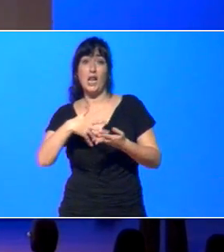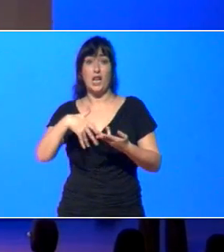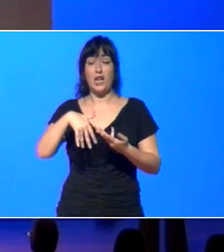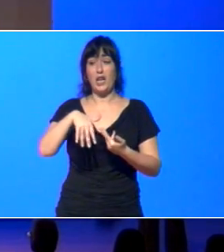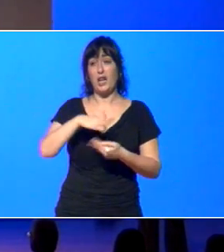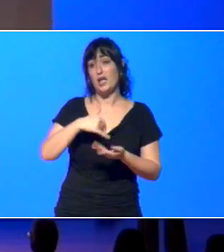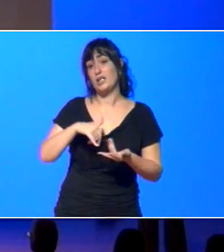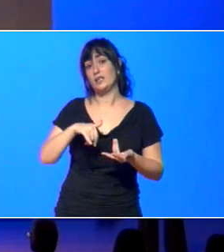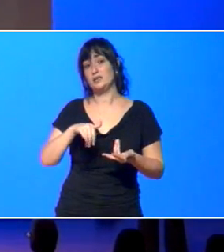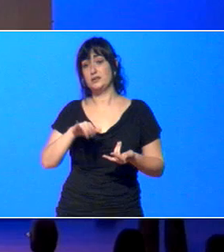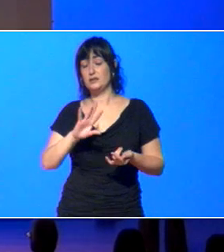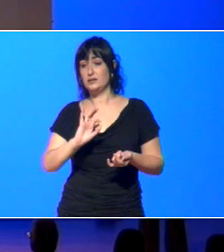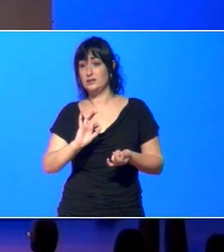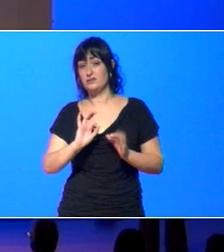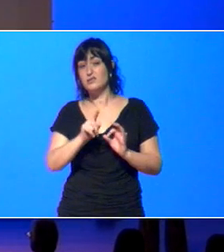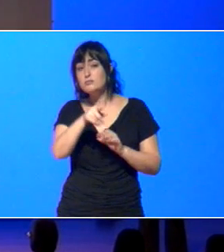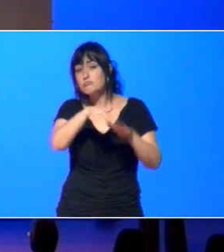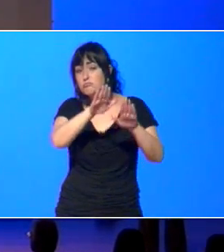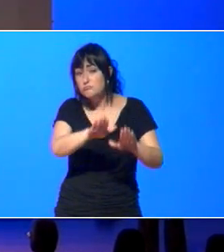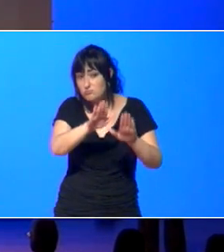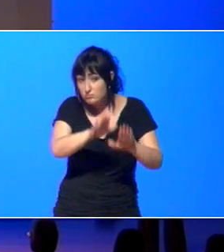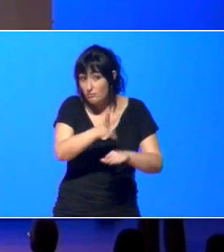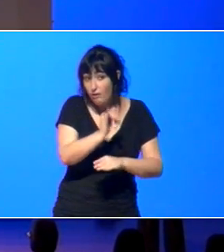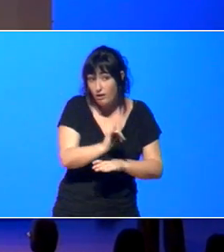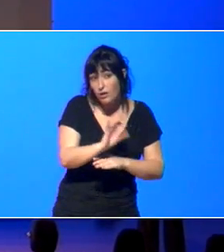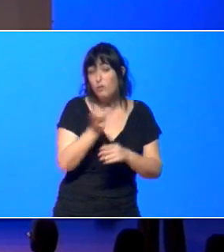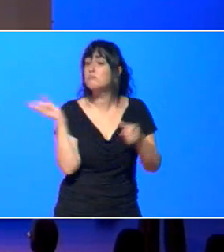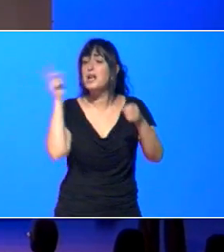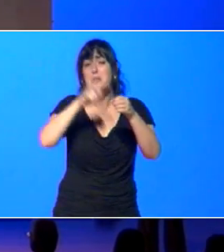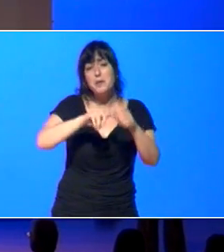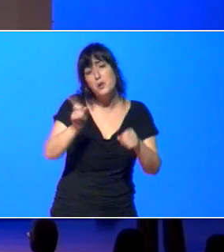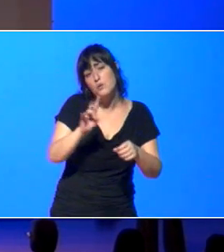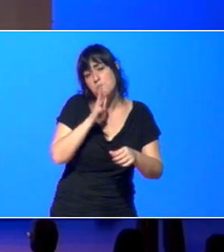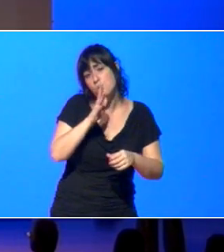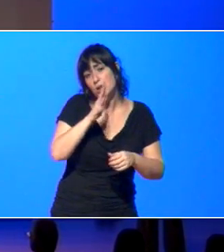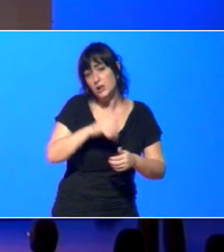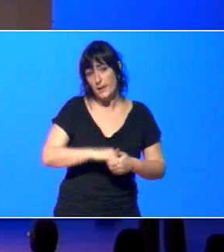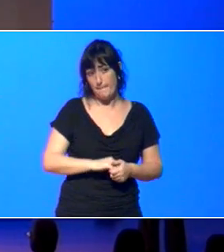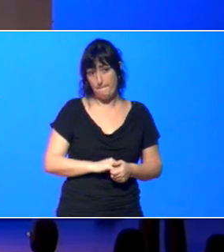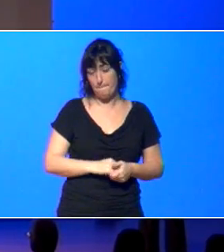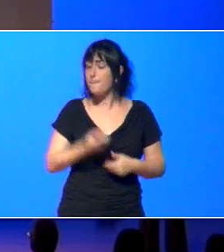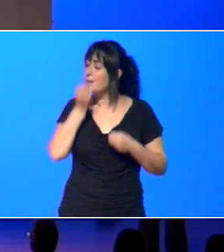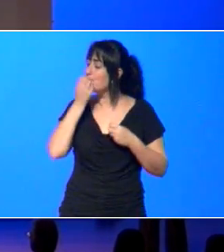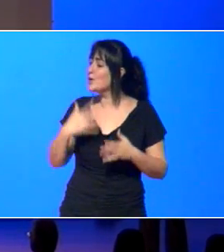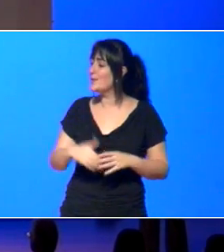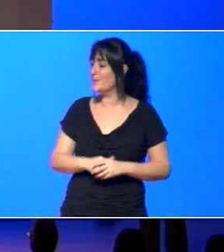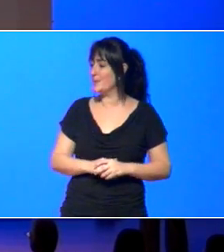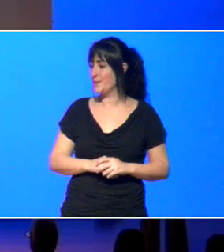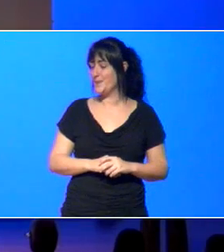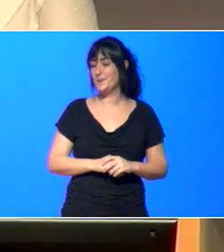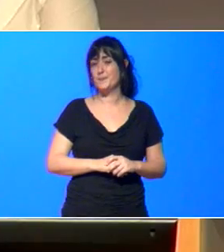exceso, su falta de presencia o su falta de participación. Muy bien, desde Laura.